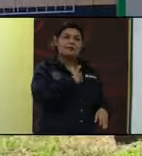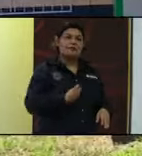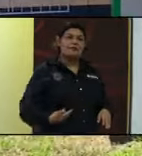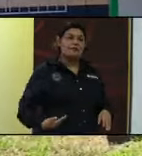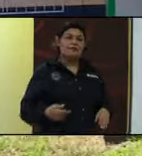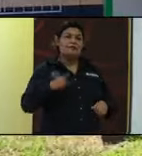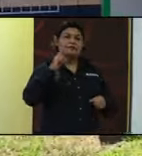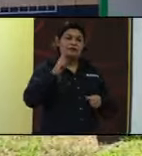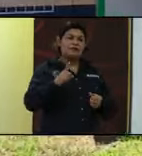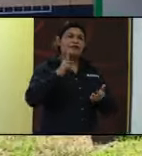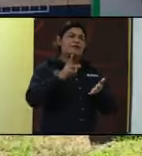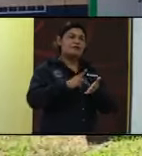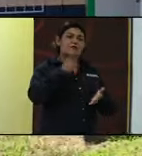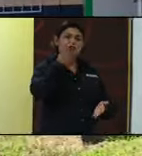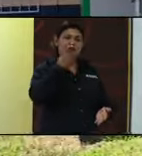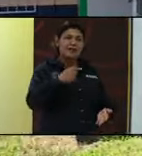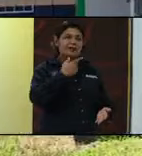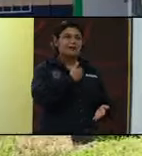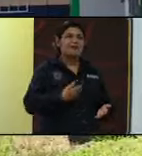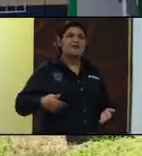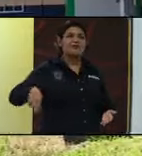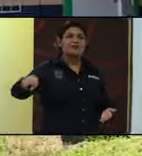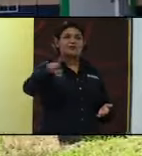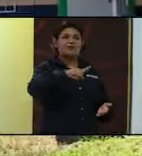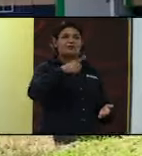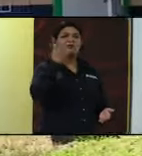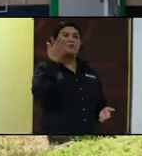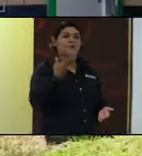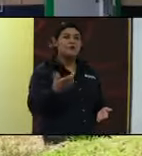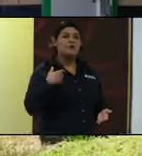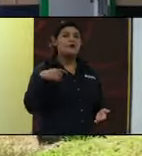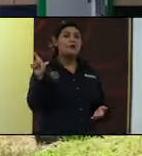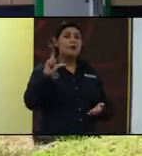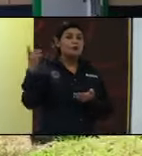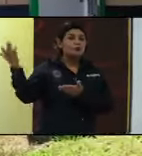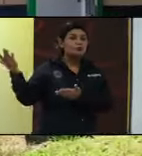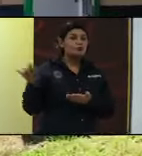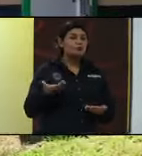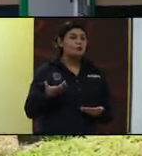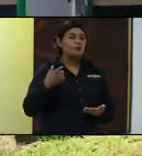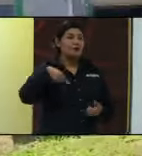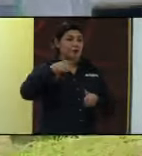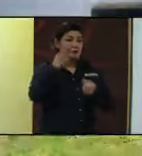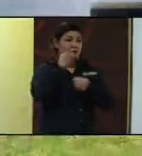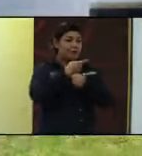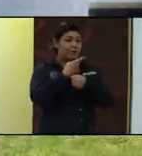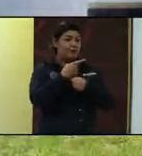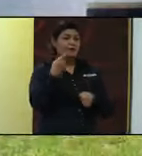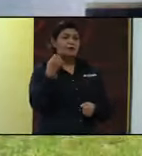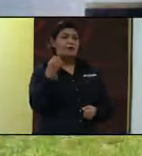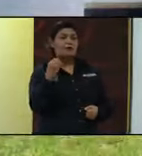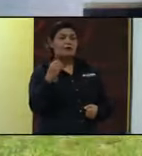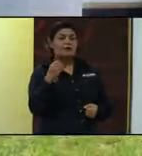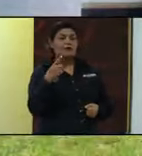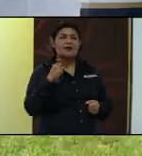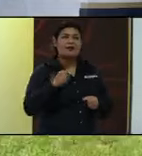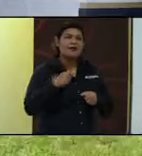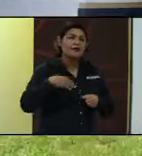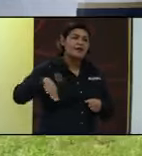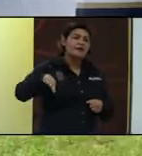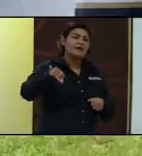aquí se hace lo que el pueblo pide. Y cuando llegamos, el 1 de octubre, el clamor de